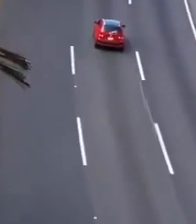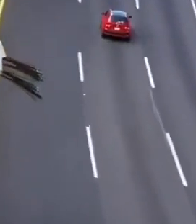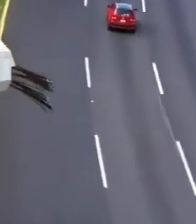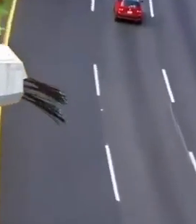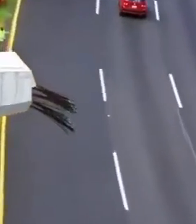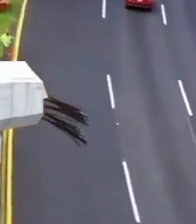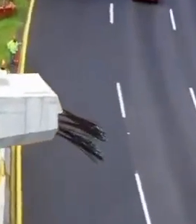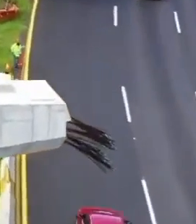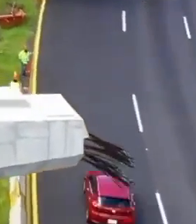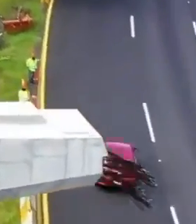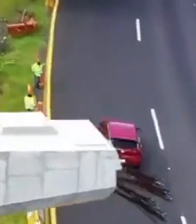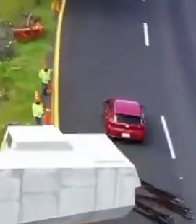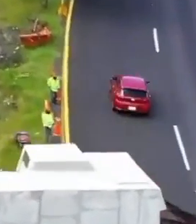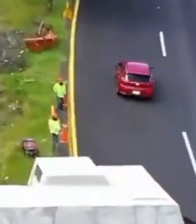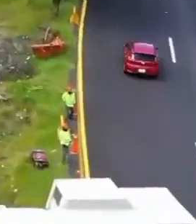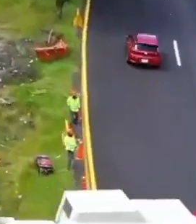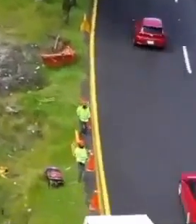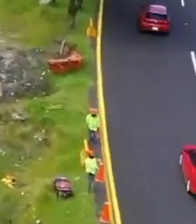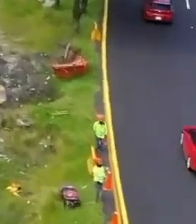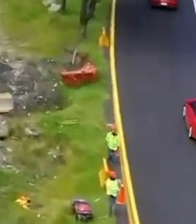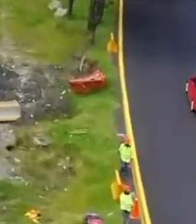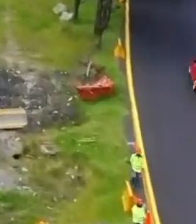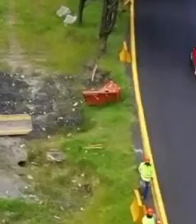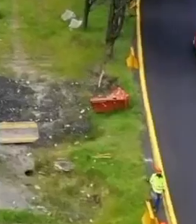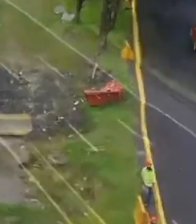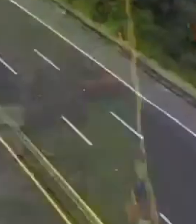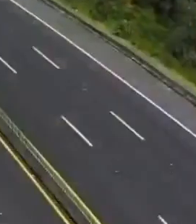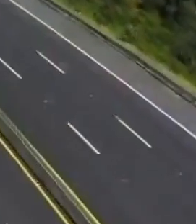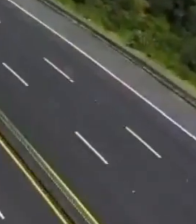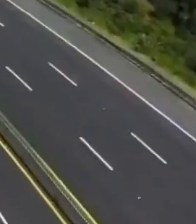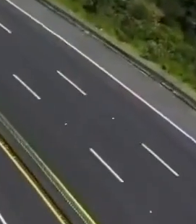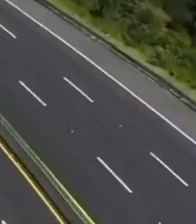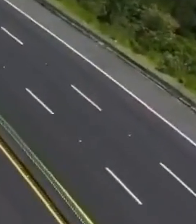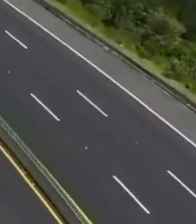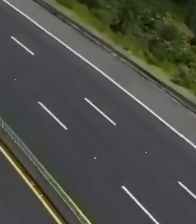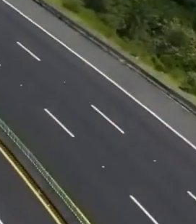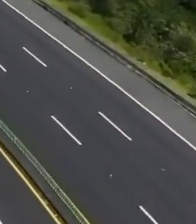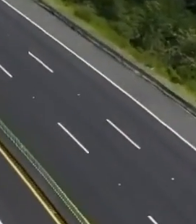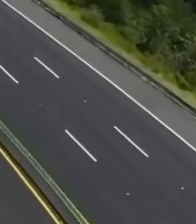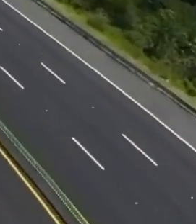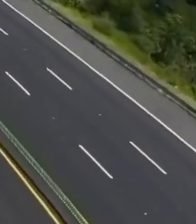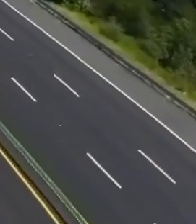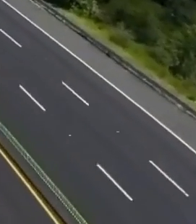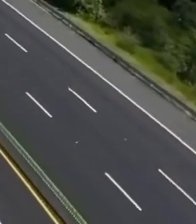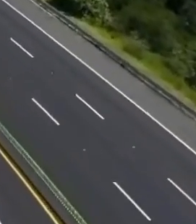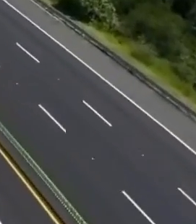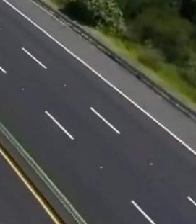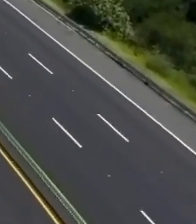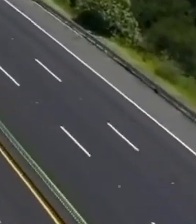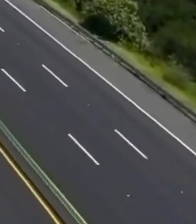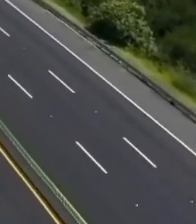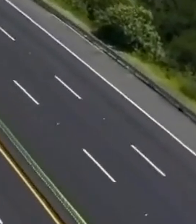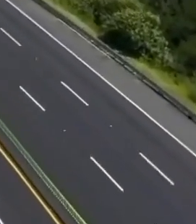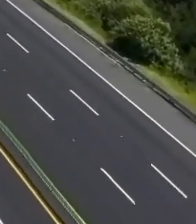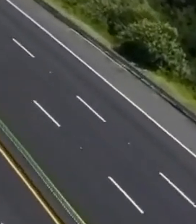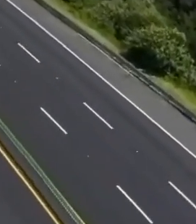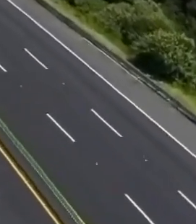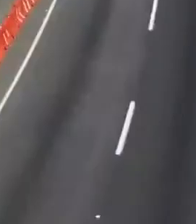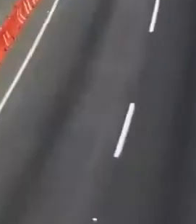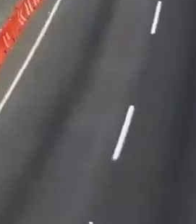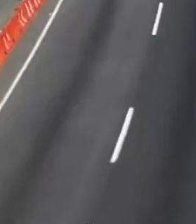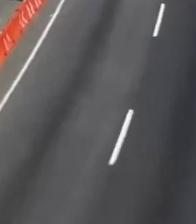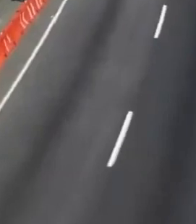viaducto tendrá 155 metros de longitud. Viaducto Mixto 2. Continúan los trabajos de ensamble